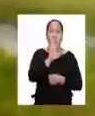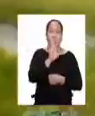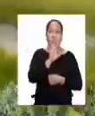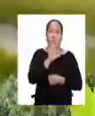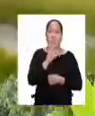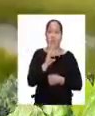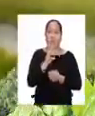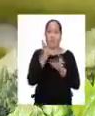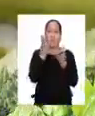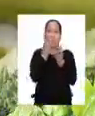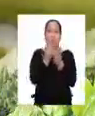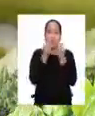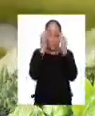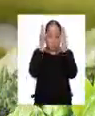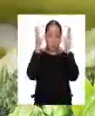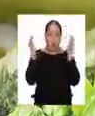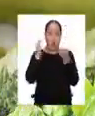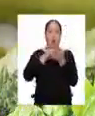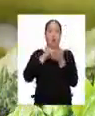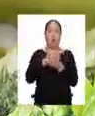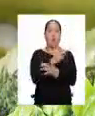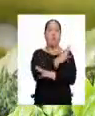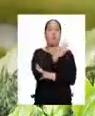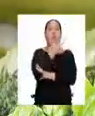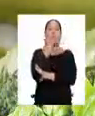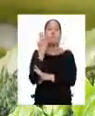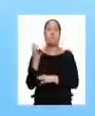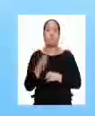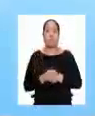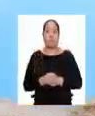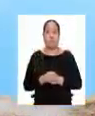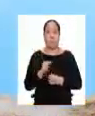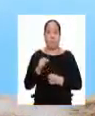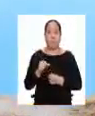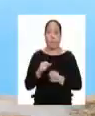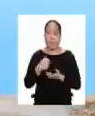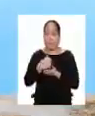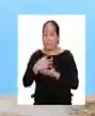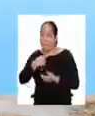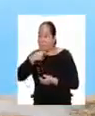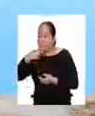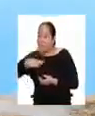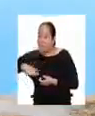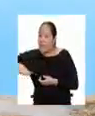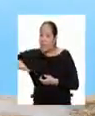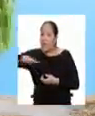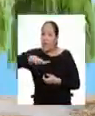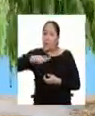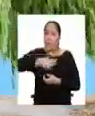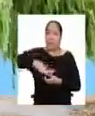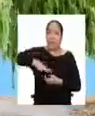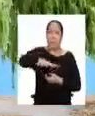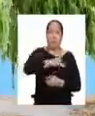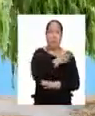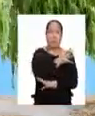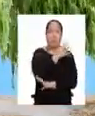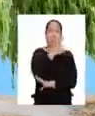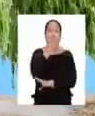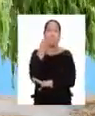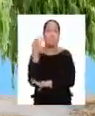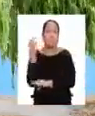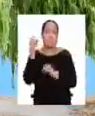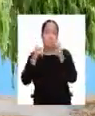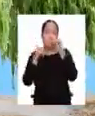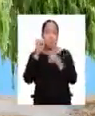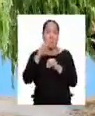ciervos para recuperar lentamente la vegetación boscosa. Las partes desnudas de los valles se convirtieron en bosques de álamos